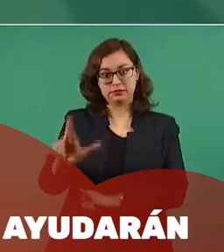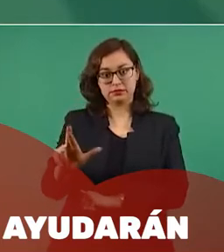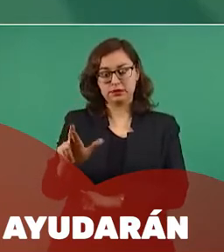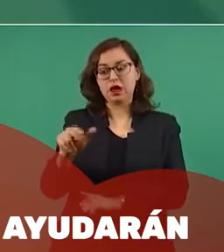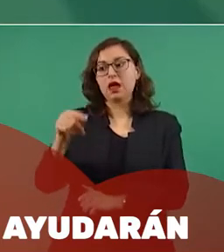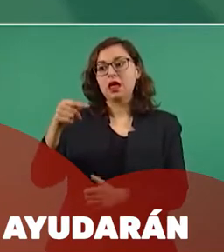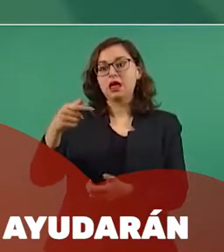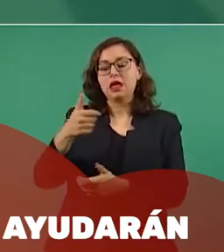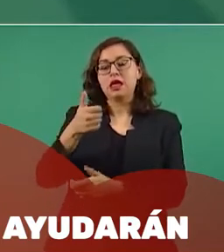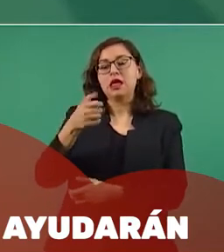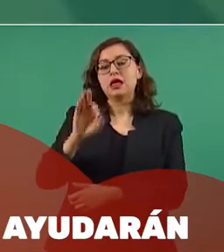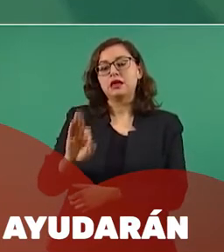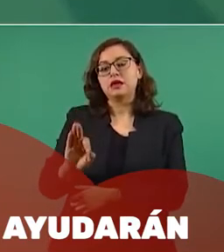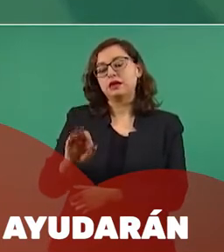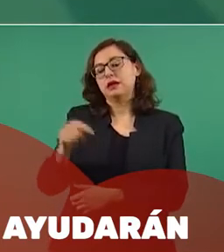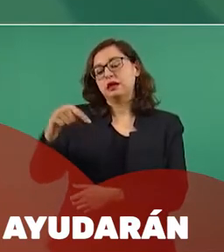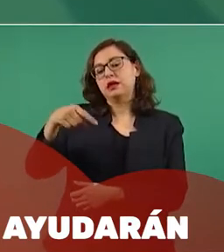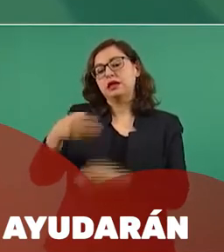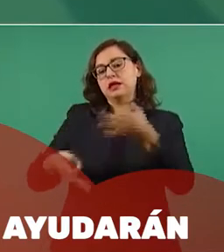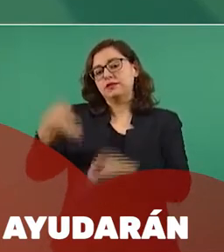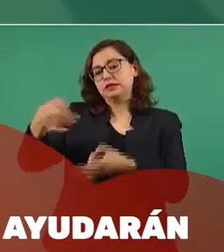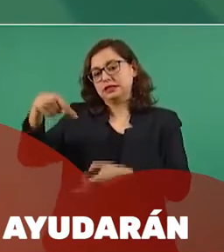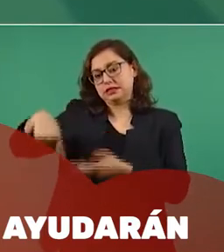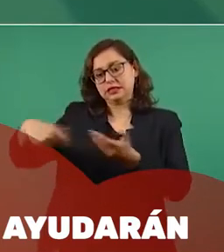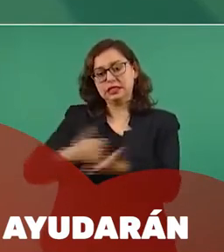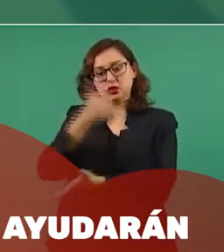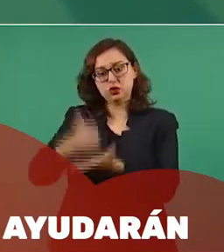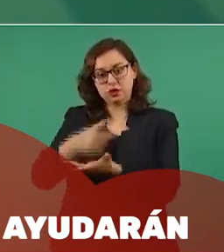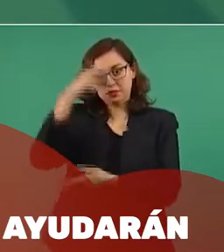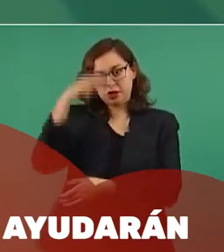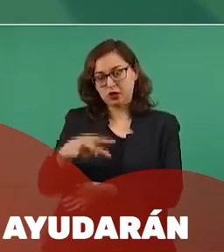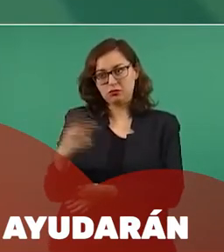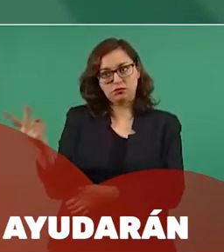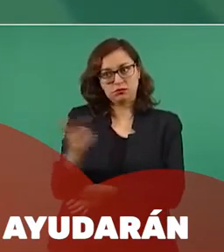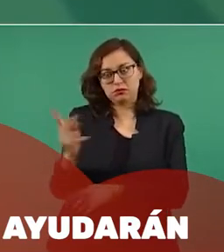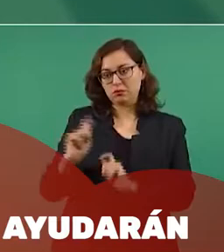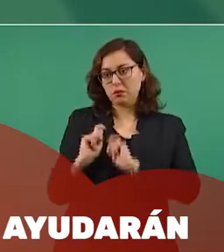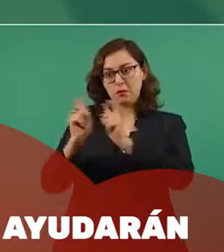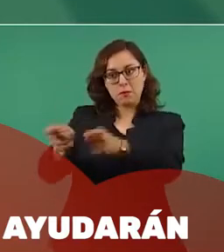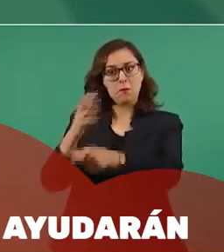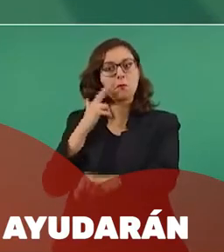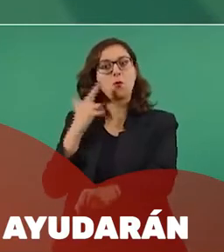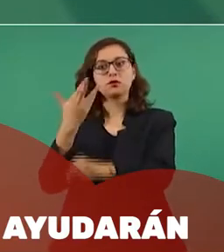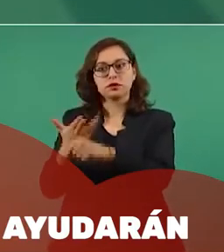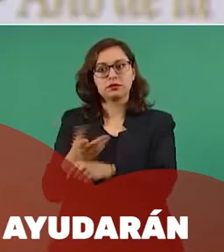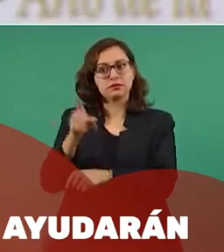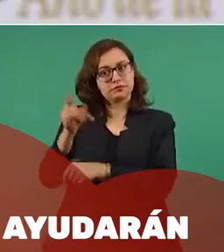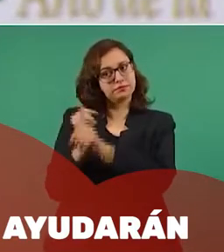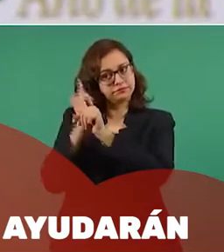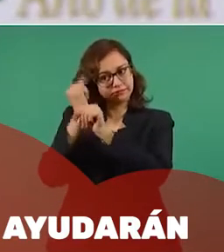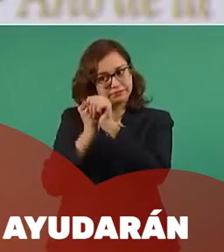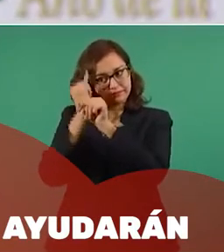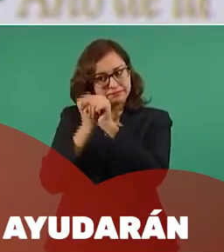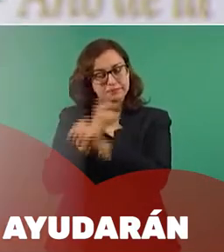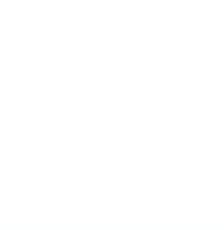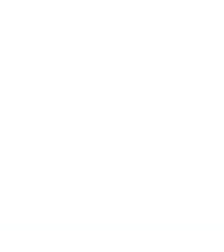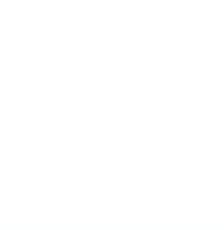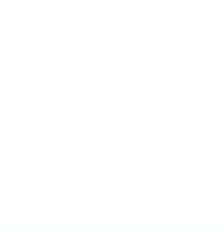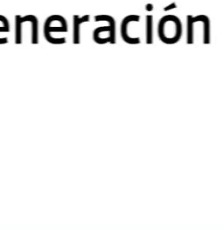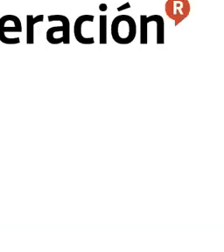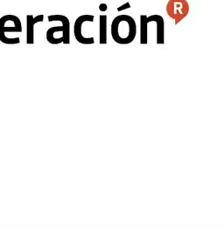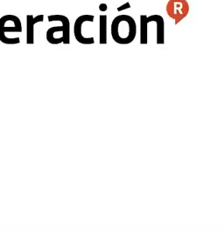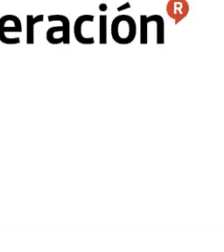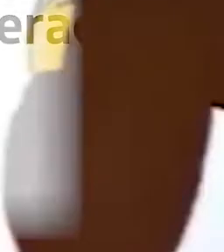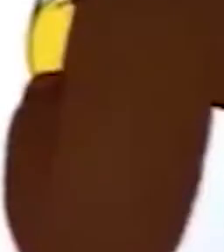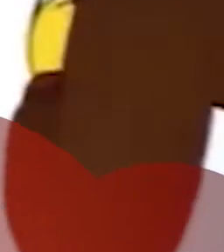presidente destacó que buscan que la línea 12 vuelva a operar lo más pronto posible, pues cada día la usan más de 200.000 personas en la capital de la